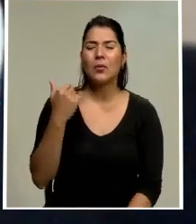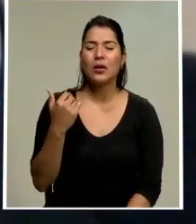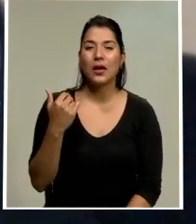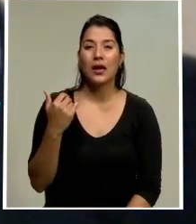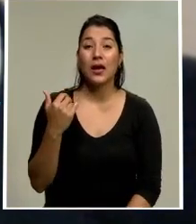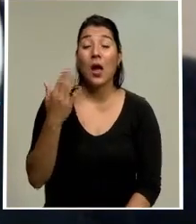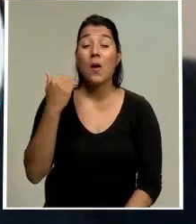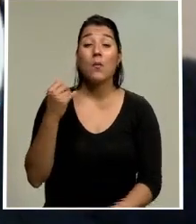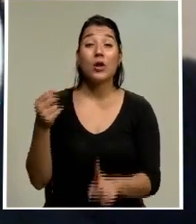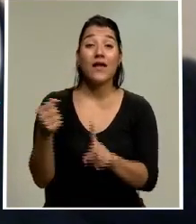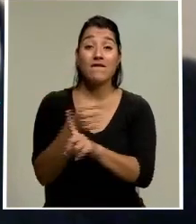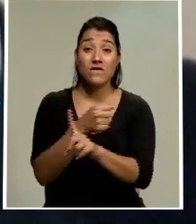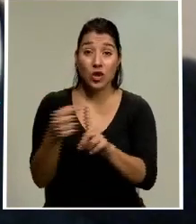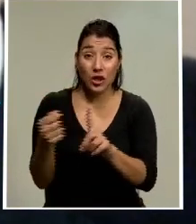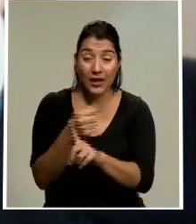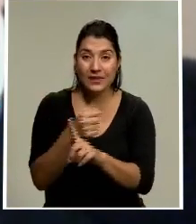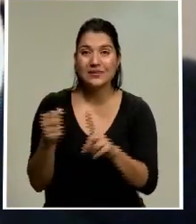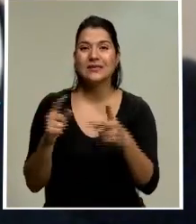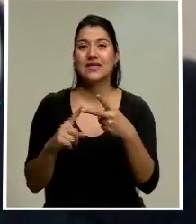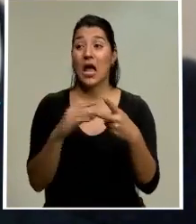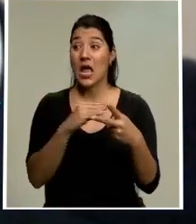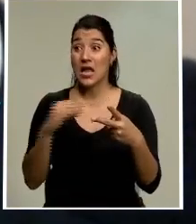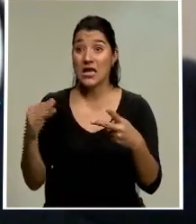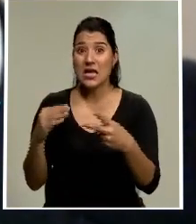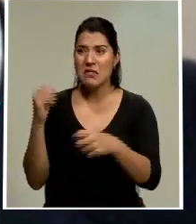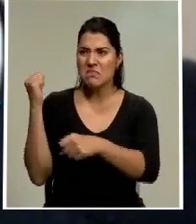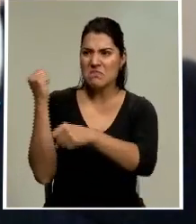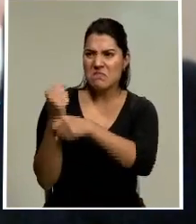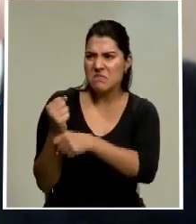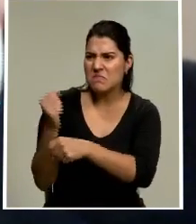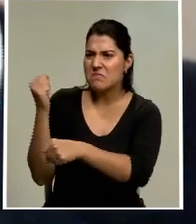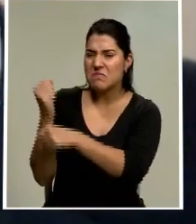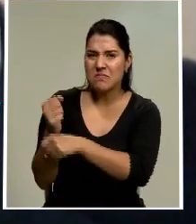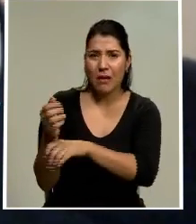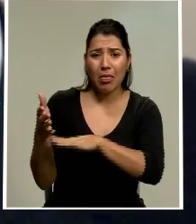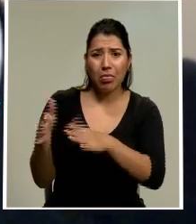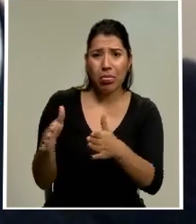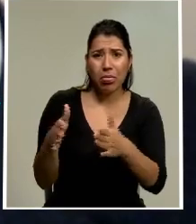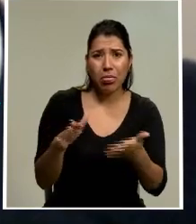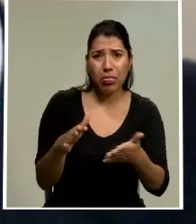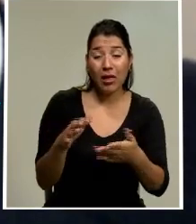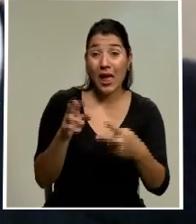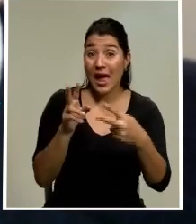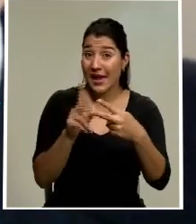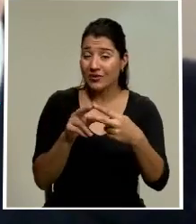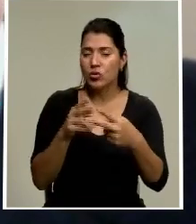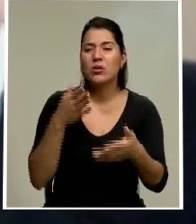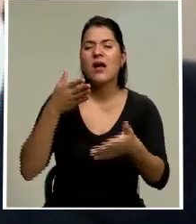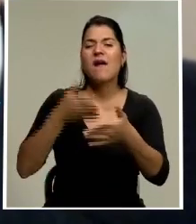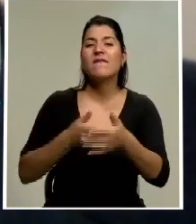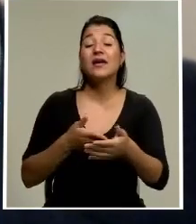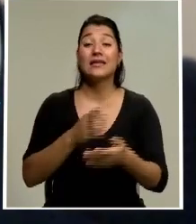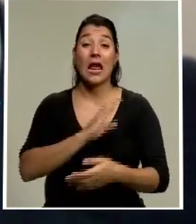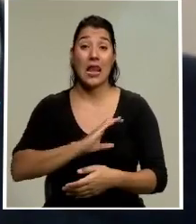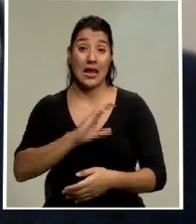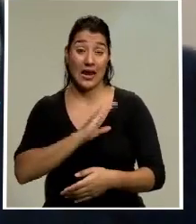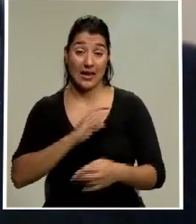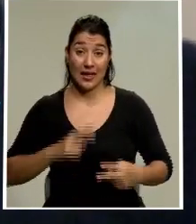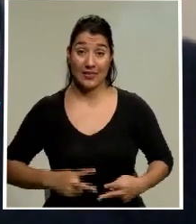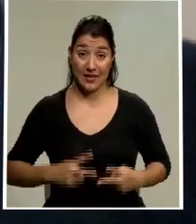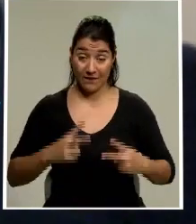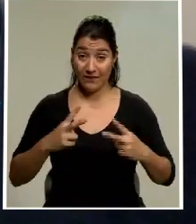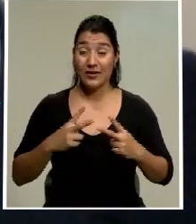porque la violencia y los homicidios afectan precisamente la calidad de la vida